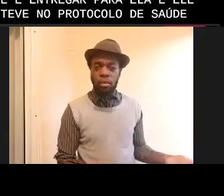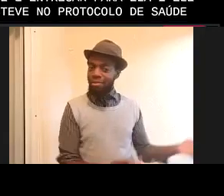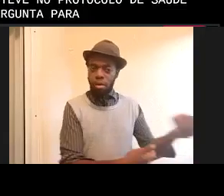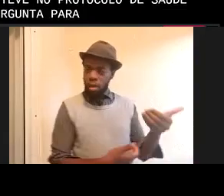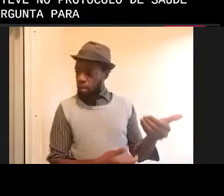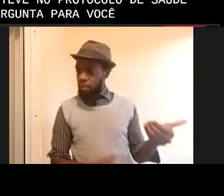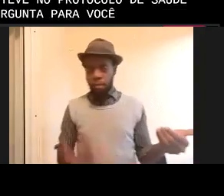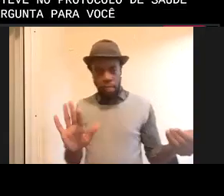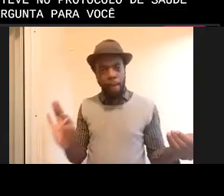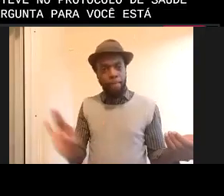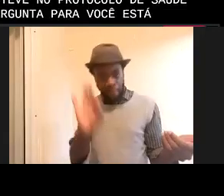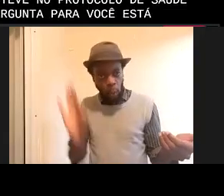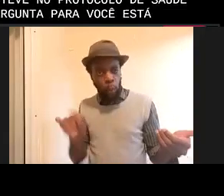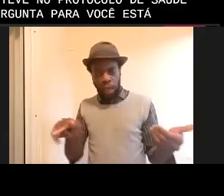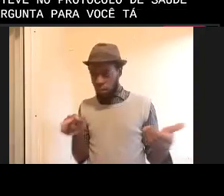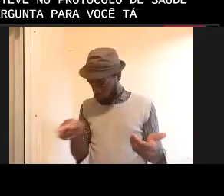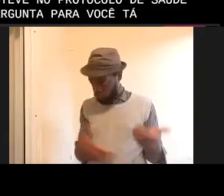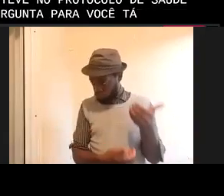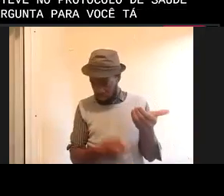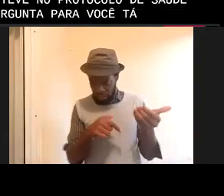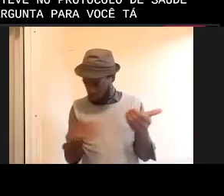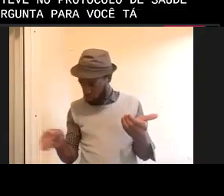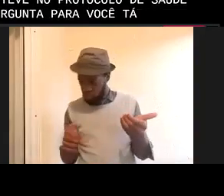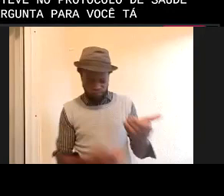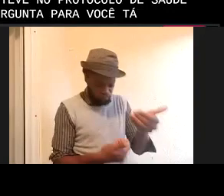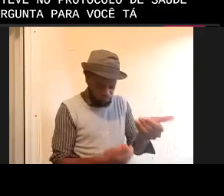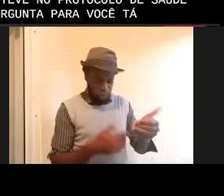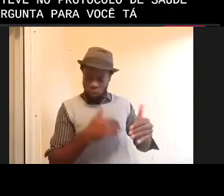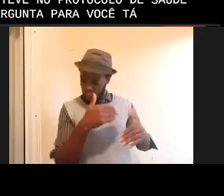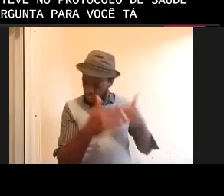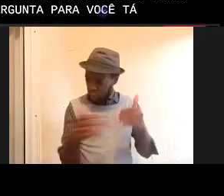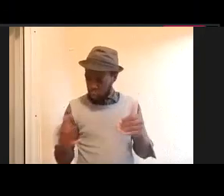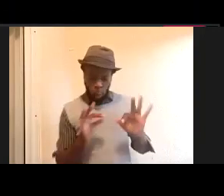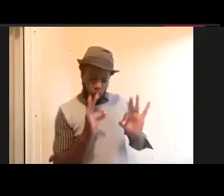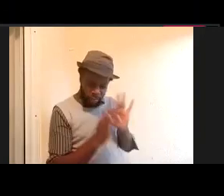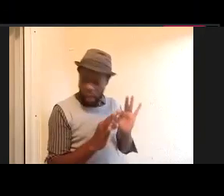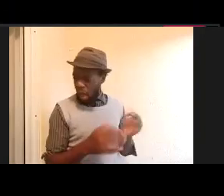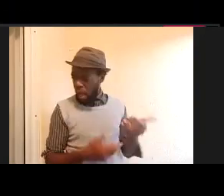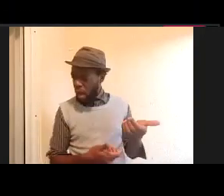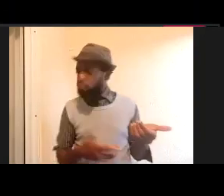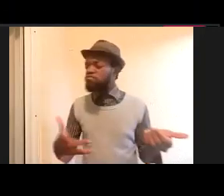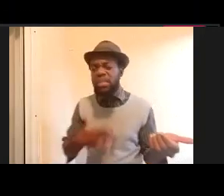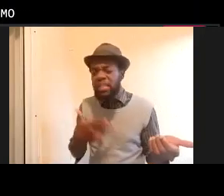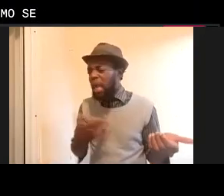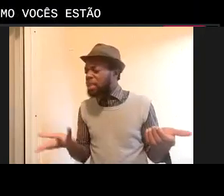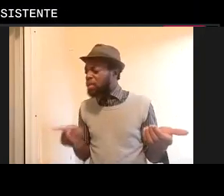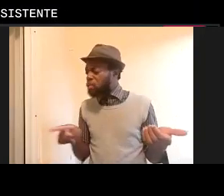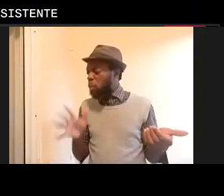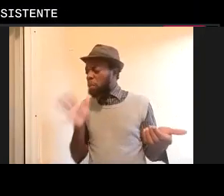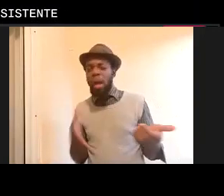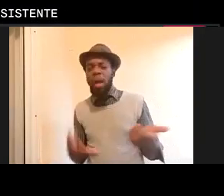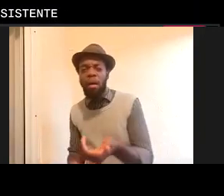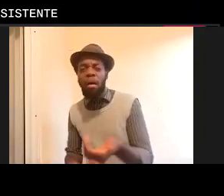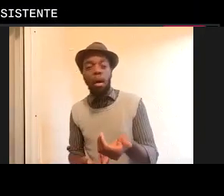en la capacidad, ¿verdad? Usted quiere, usted, ¿cómo se siente la madre, verdad? Entonces